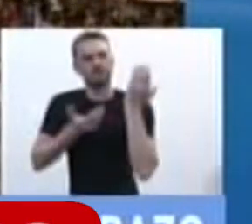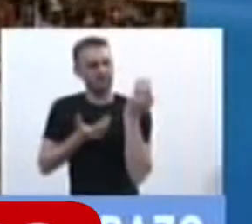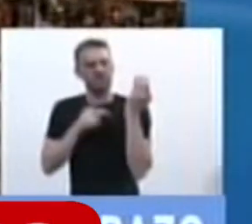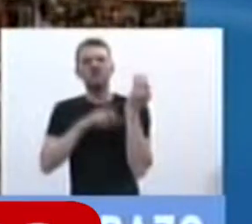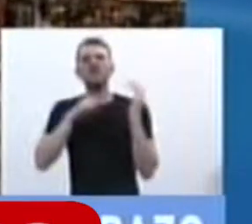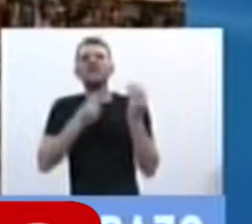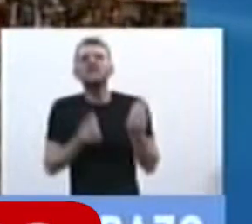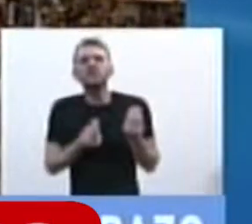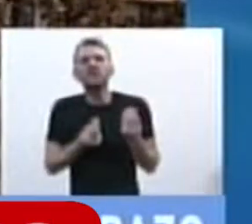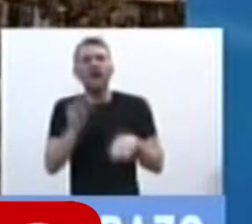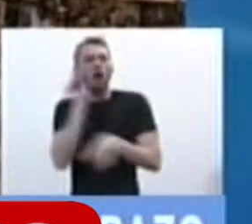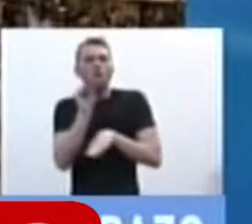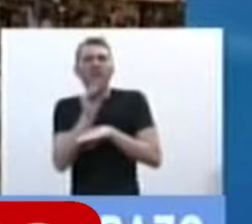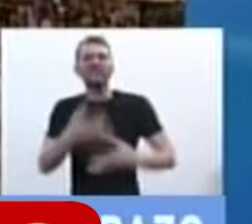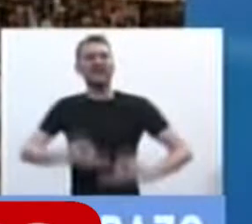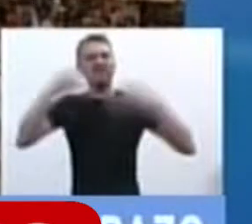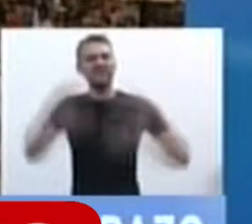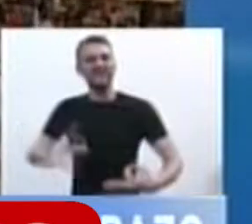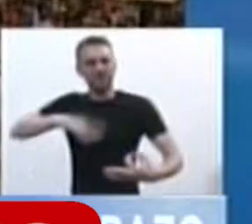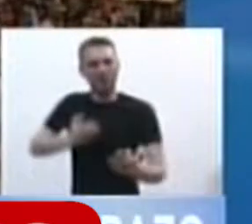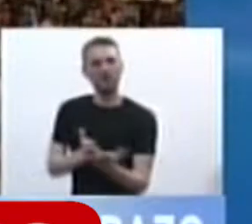poder mantenerla con dignidad durante toda su